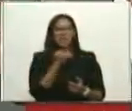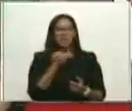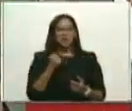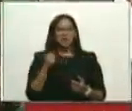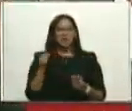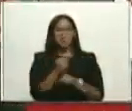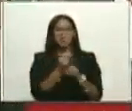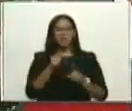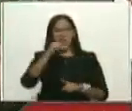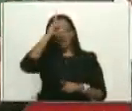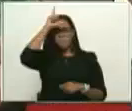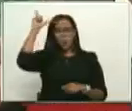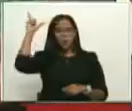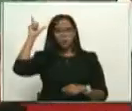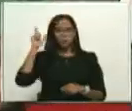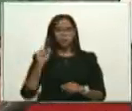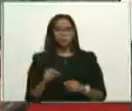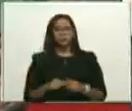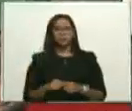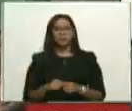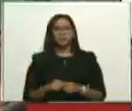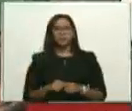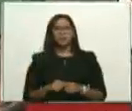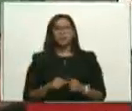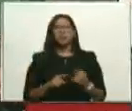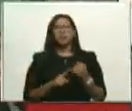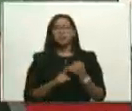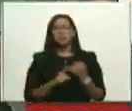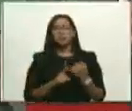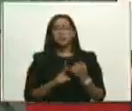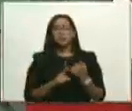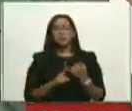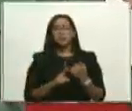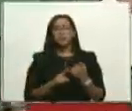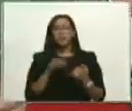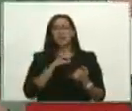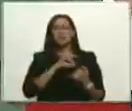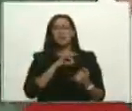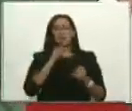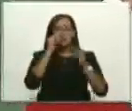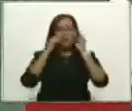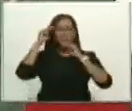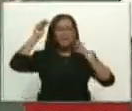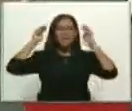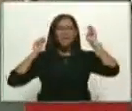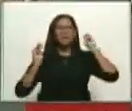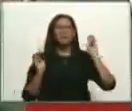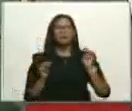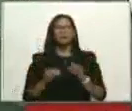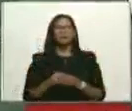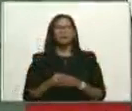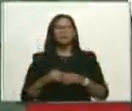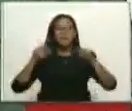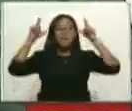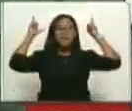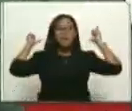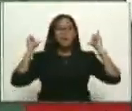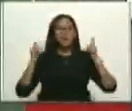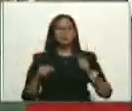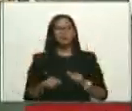violentista Leopoldo López y la señora María Corina Machado. Y Ledesma. Y